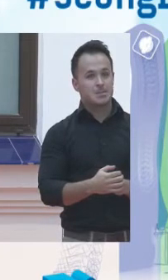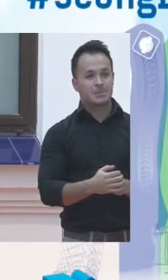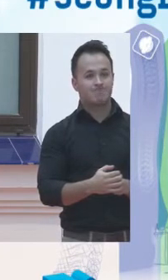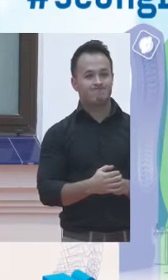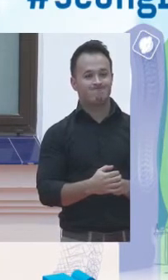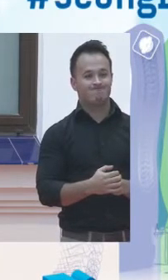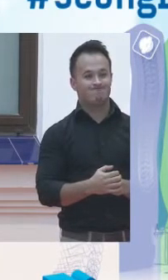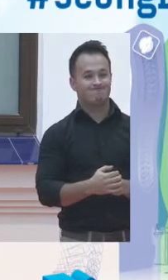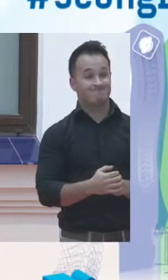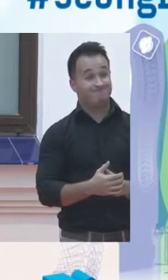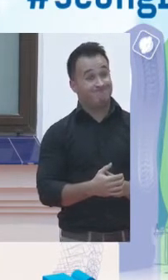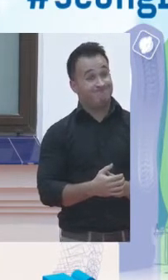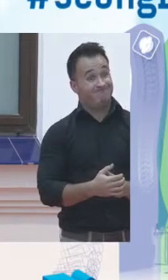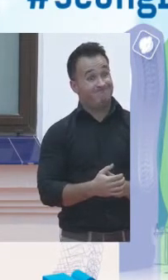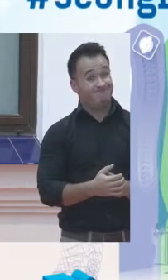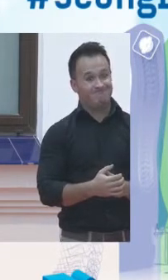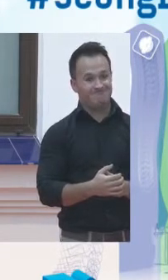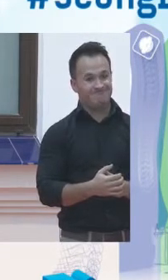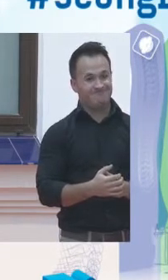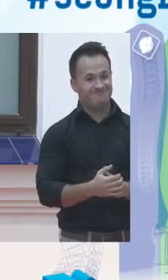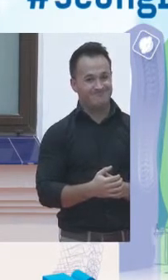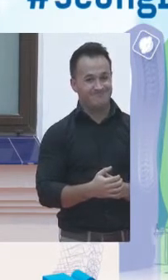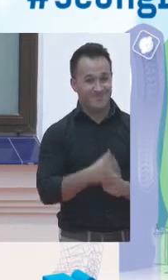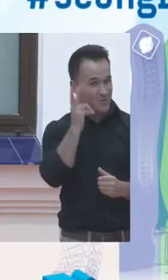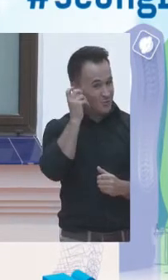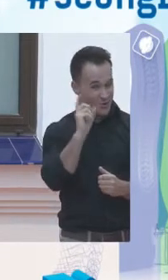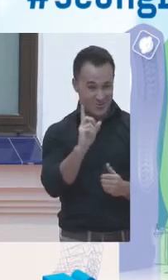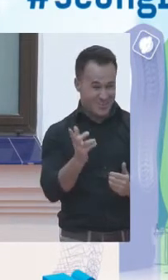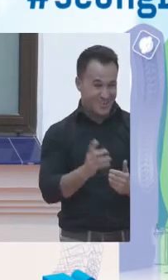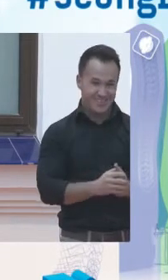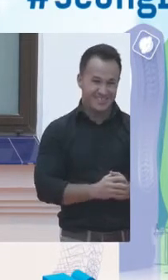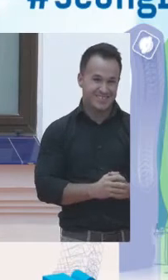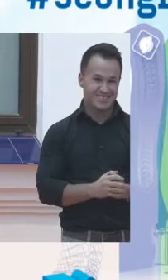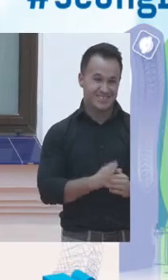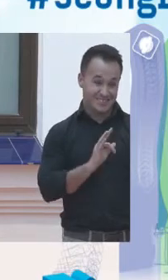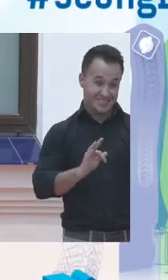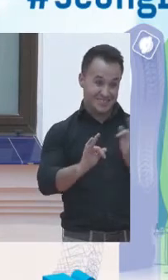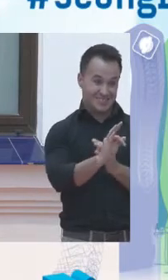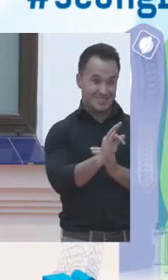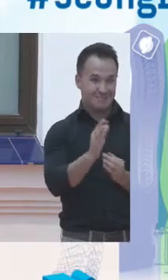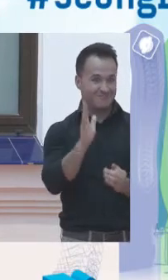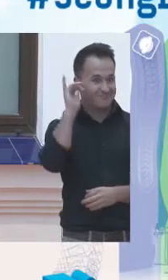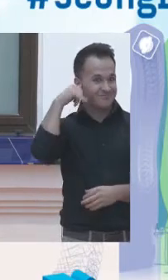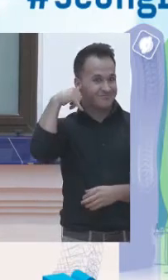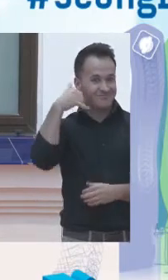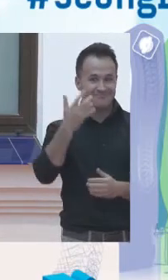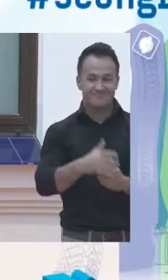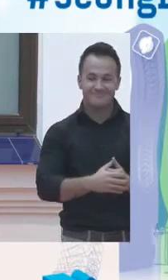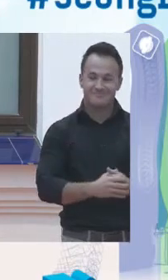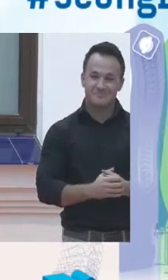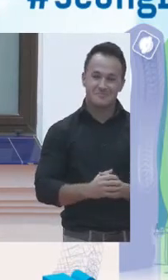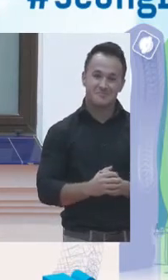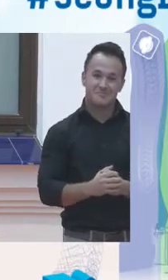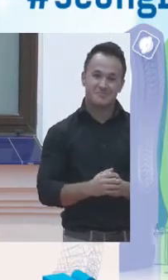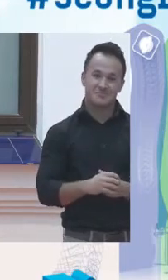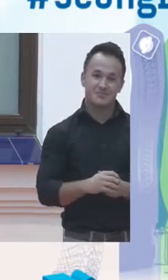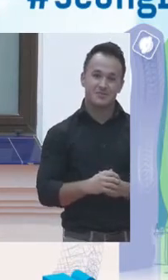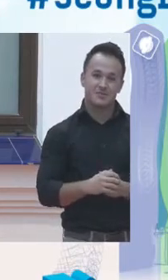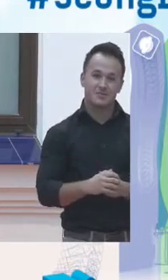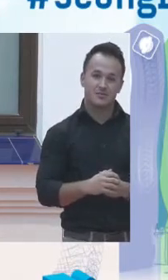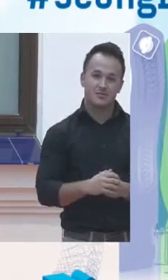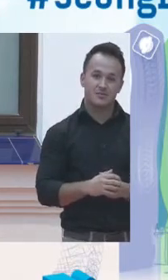Como os decía antes, Marcanet es una empresa especializada en el registro de marcas y patentes, que en realidad es